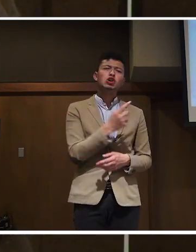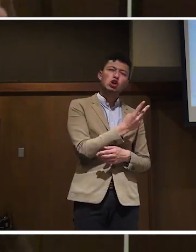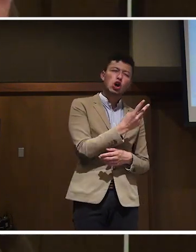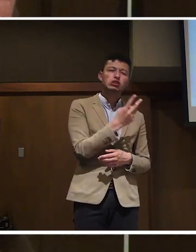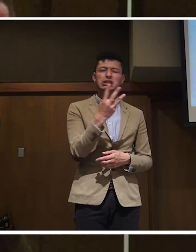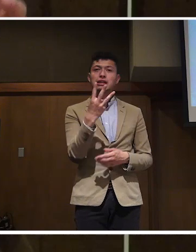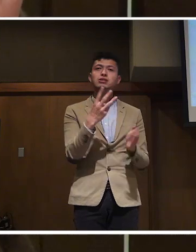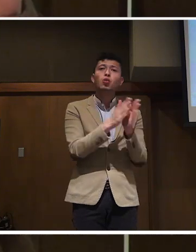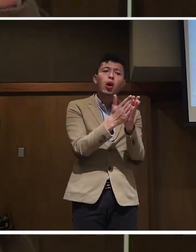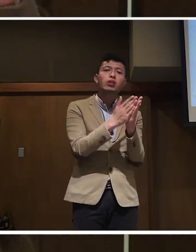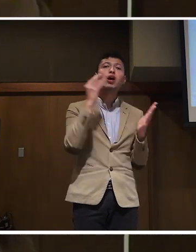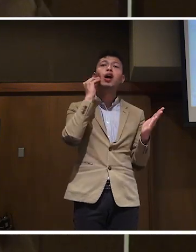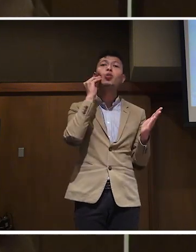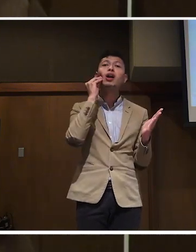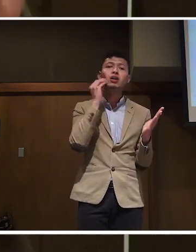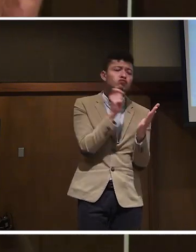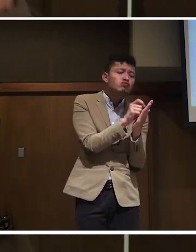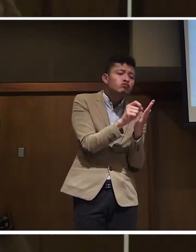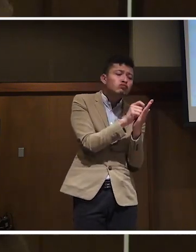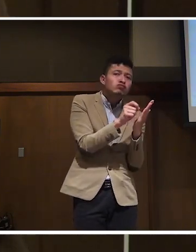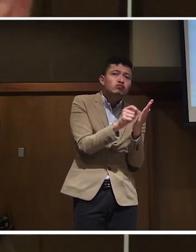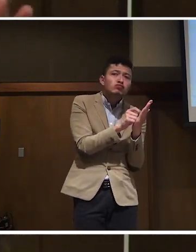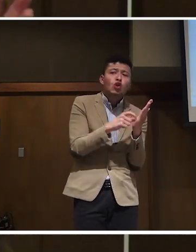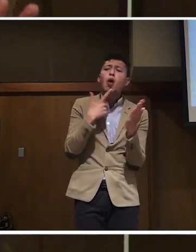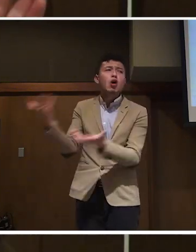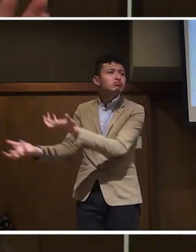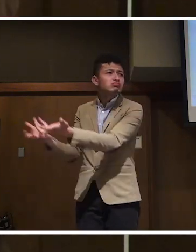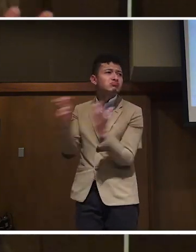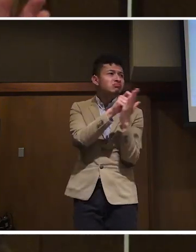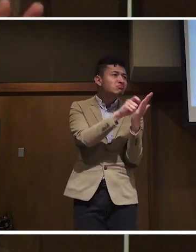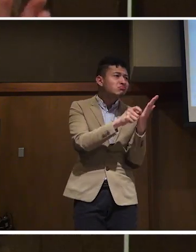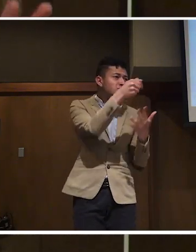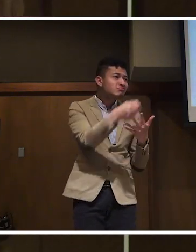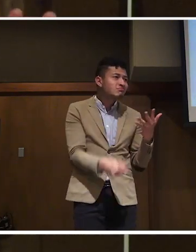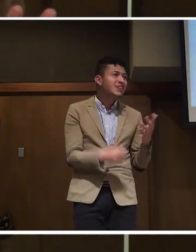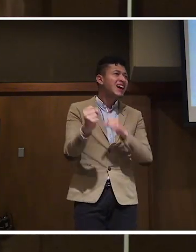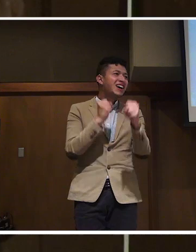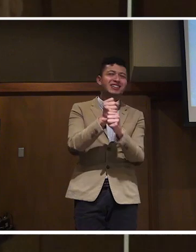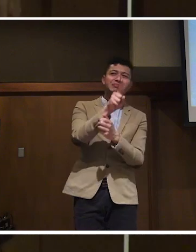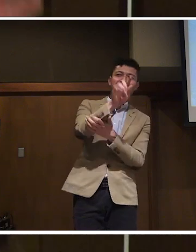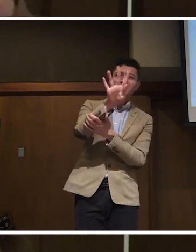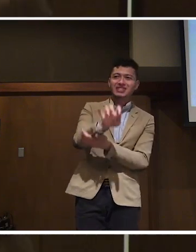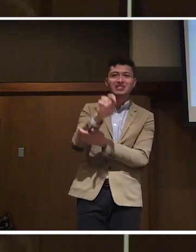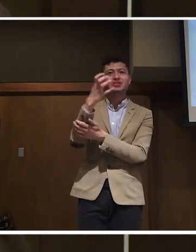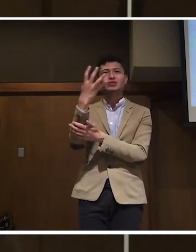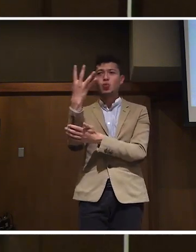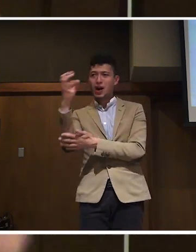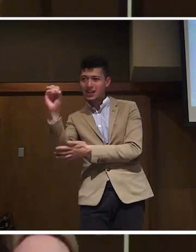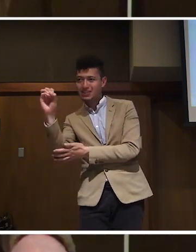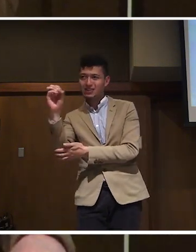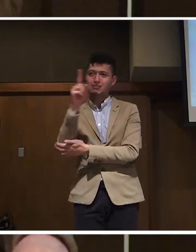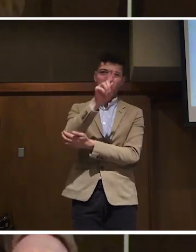con recetas colombianas de los años 30 y 40. Eso indica mucho realmente qué era lo que de